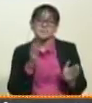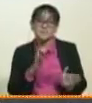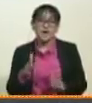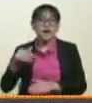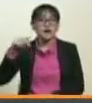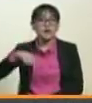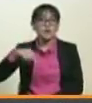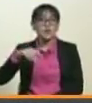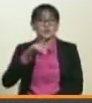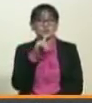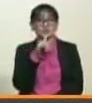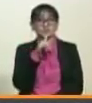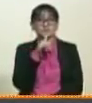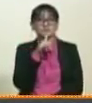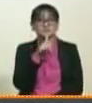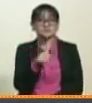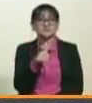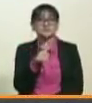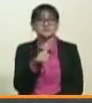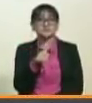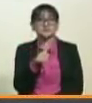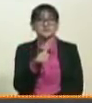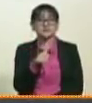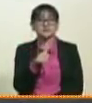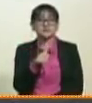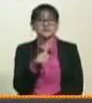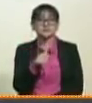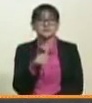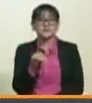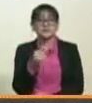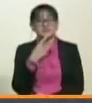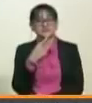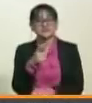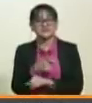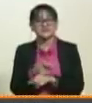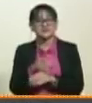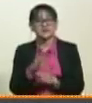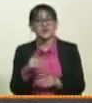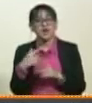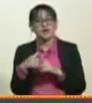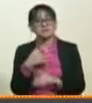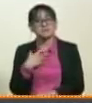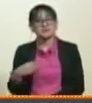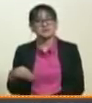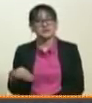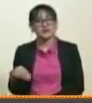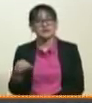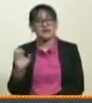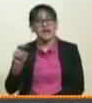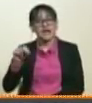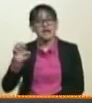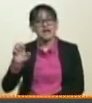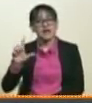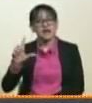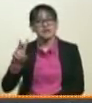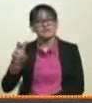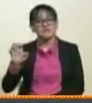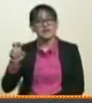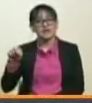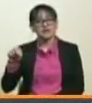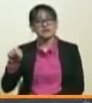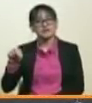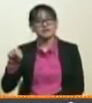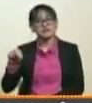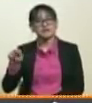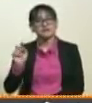hoy va a ser denunciado ante la fiscalía según el informó el gobernador el ex presidente de enelvén verdad que en vez